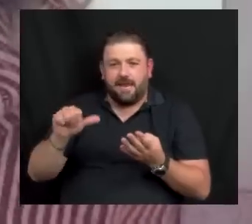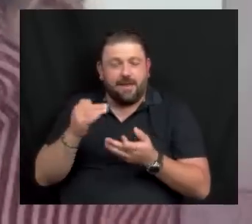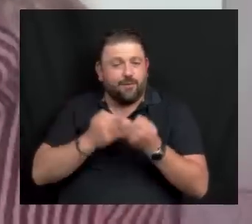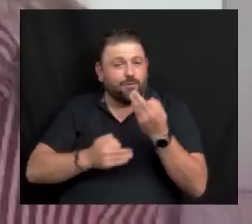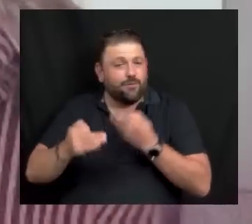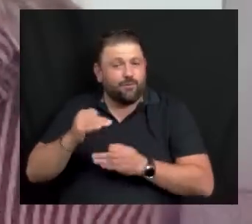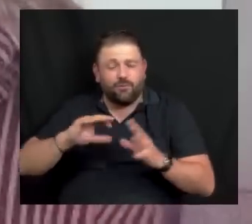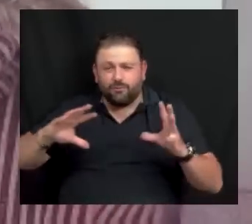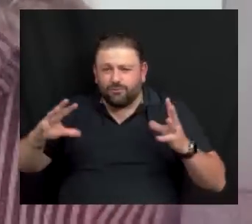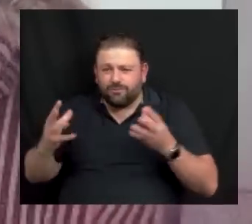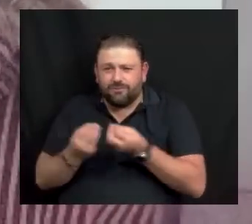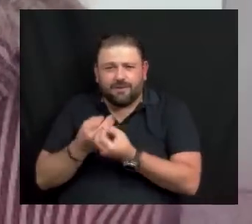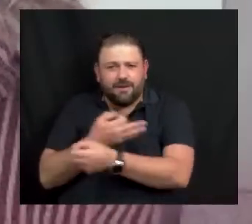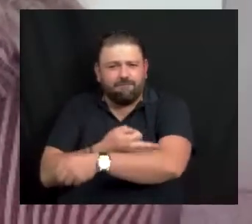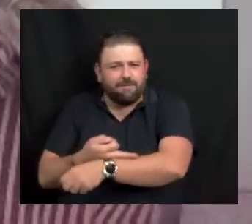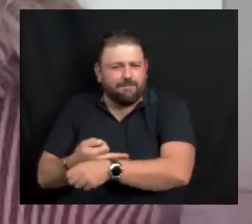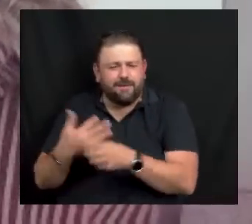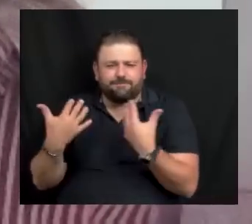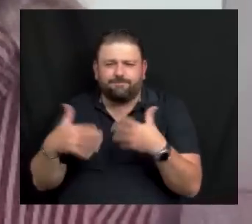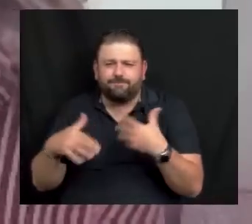han sido,